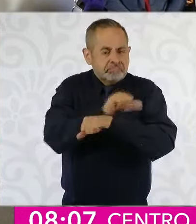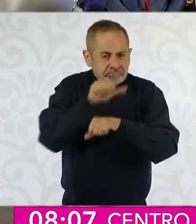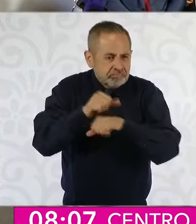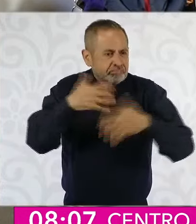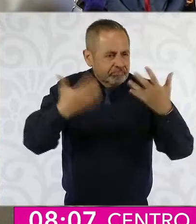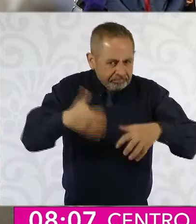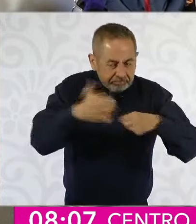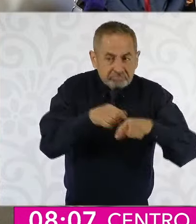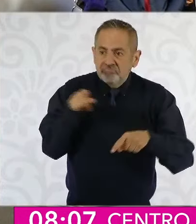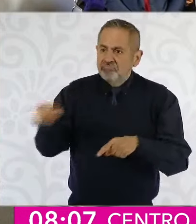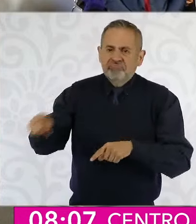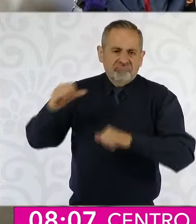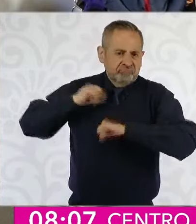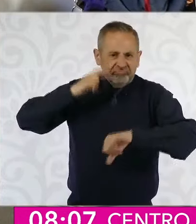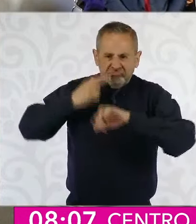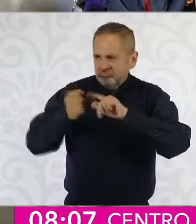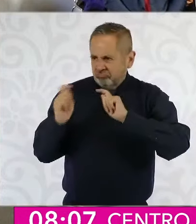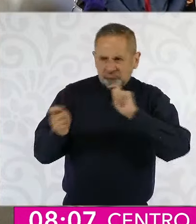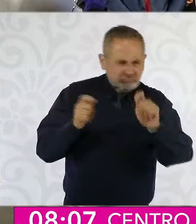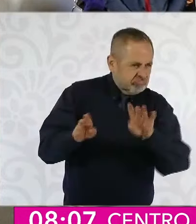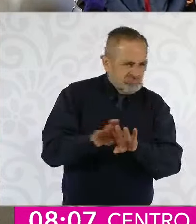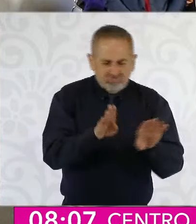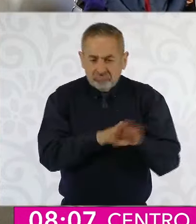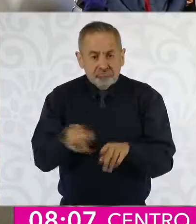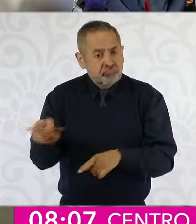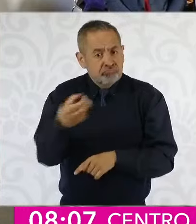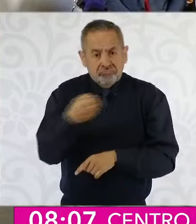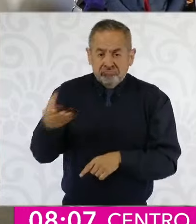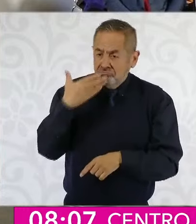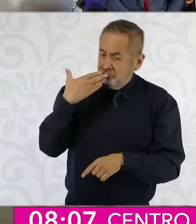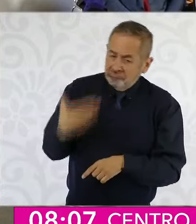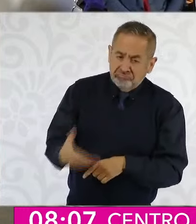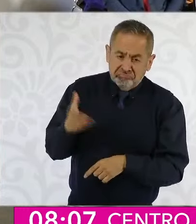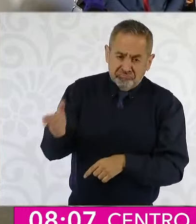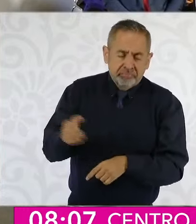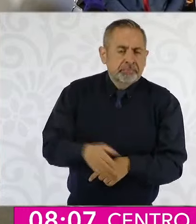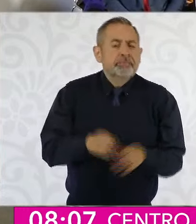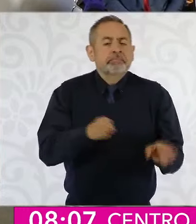también en otros sectores en los casos en donde se pueda replicar. Tamara